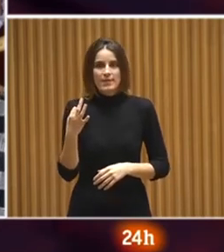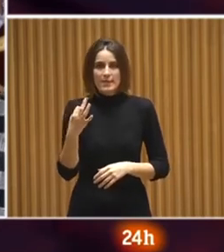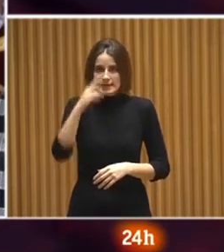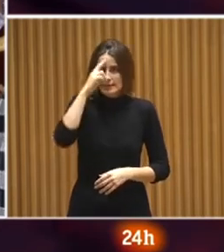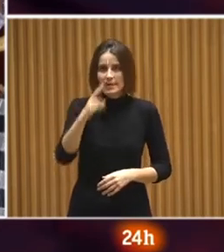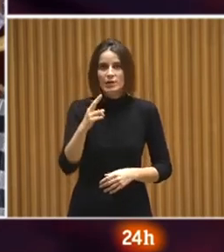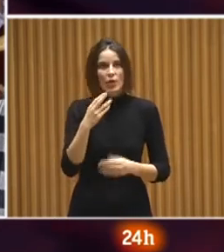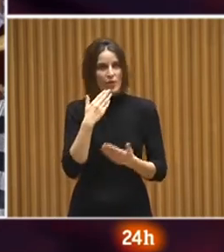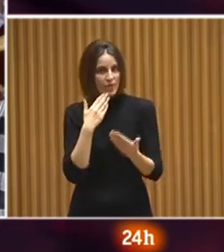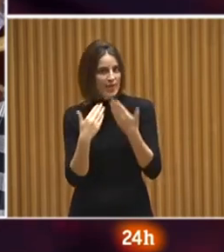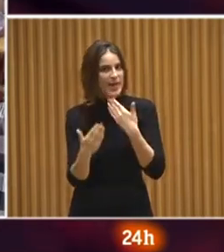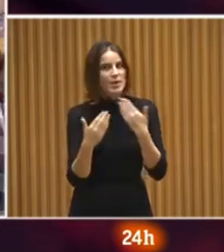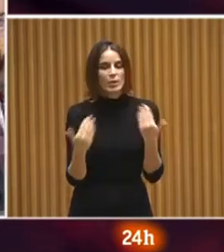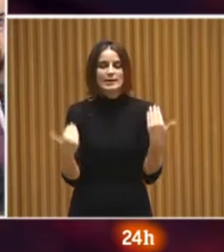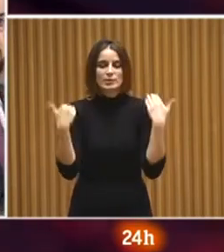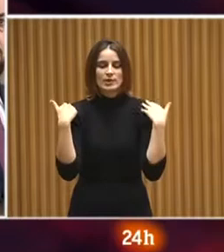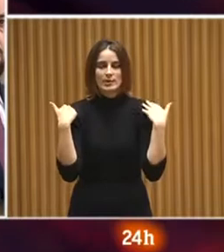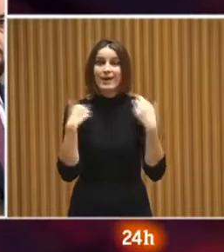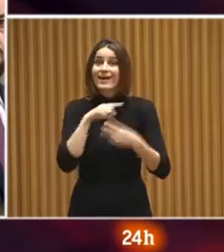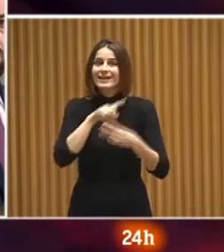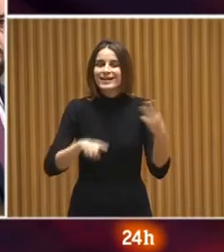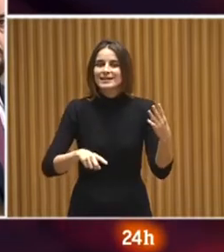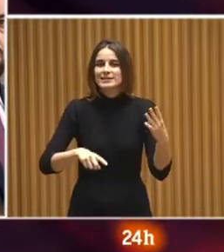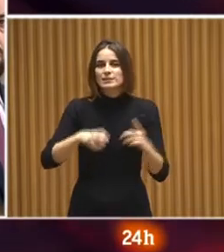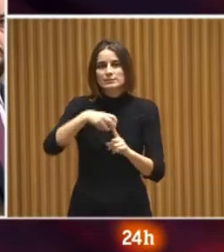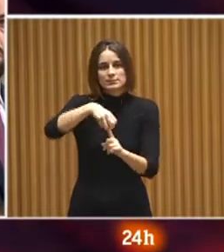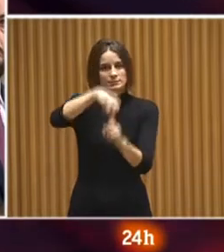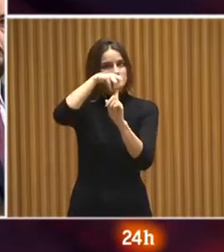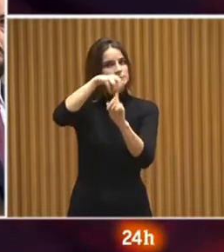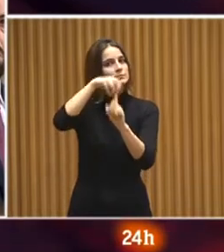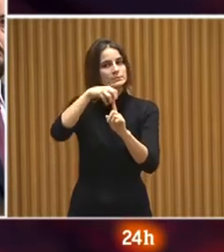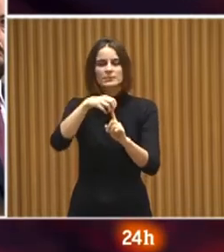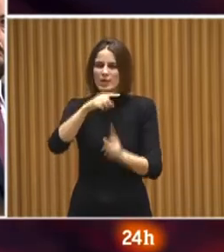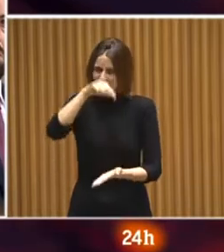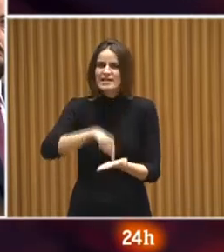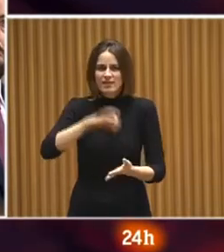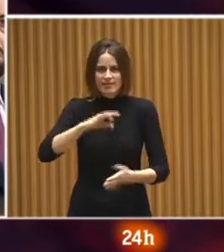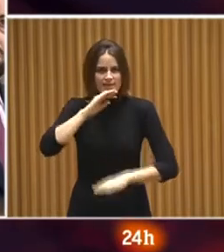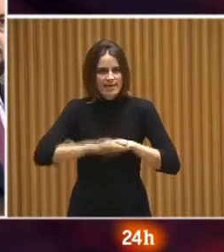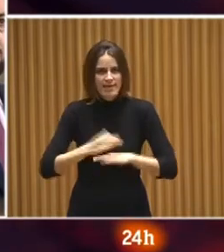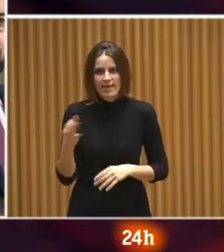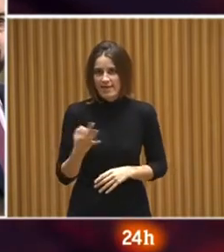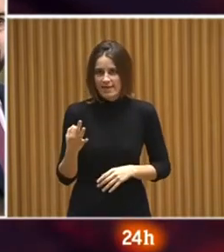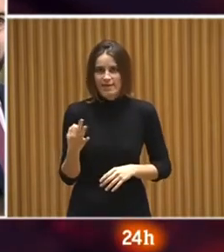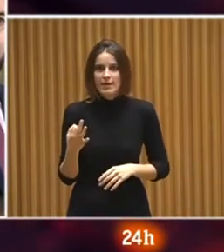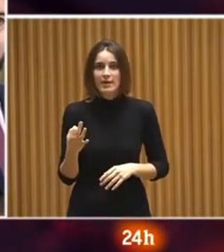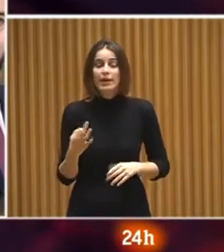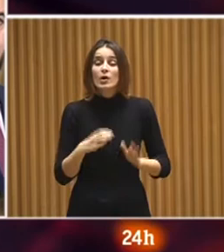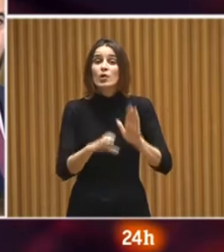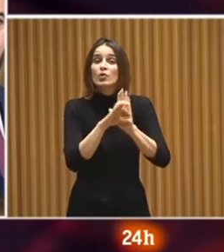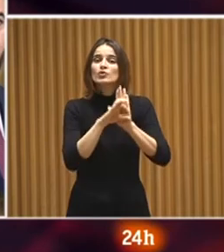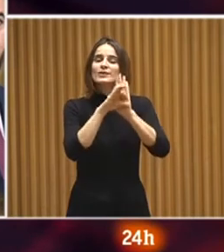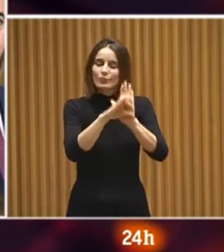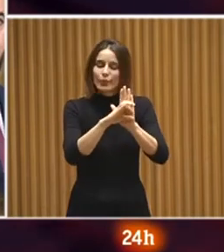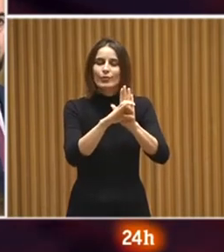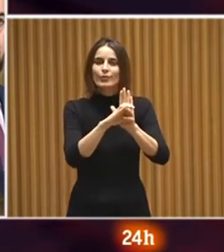claves, son prioritarias. Y, en todo caso, será la Constitución el marco en el que necesariamente